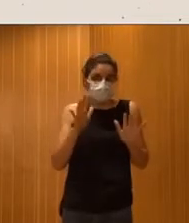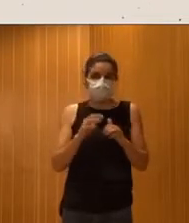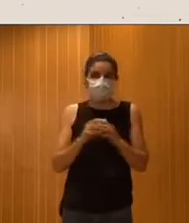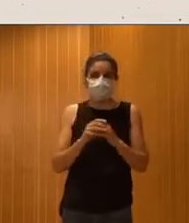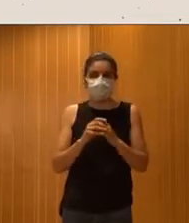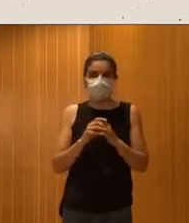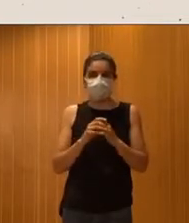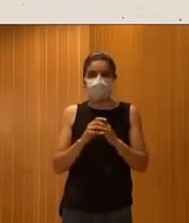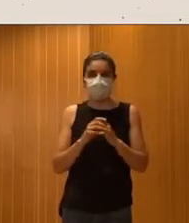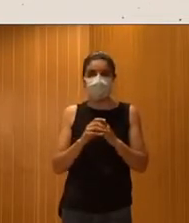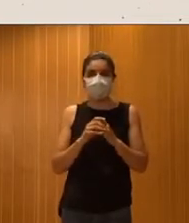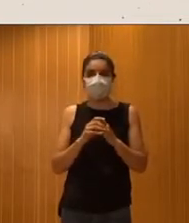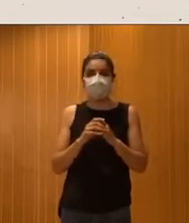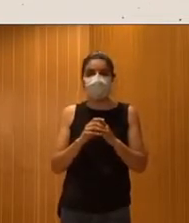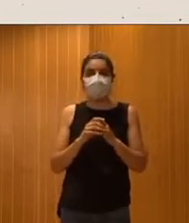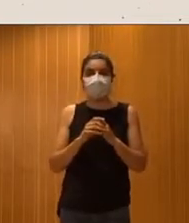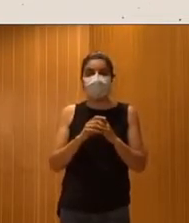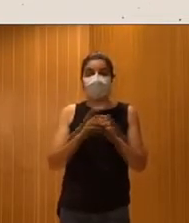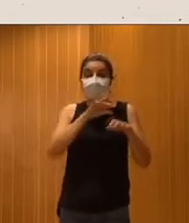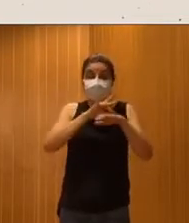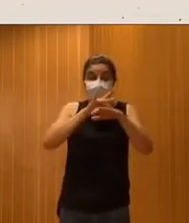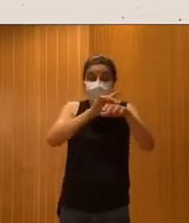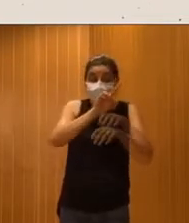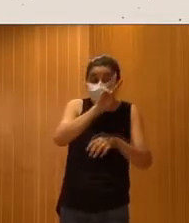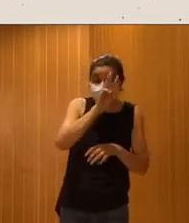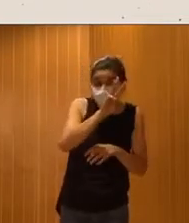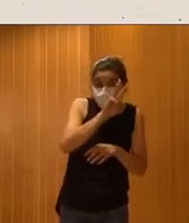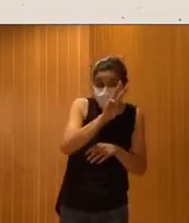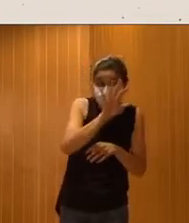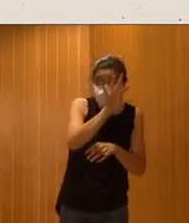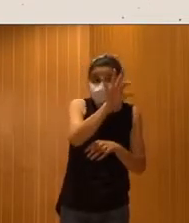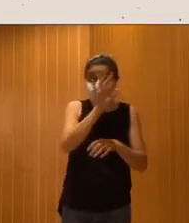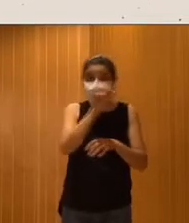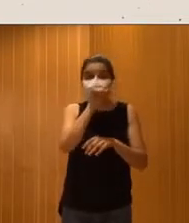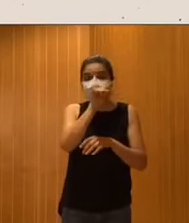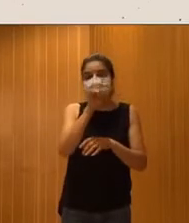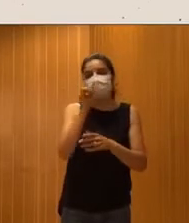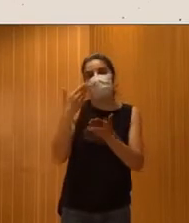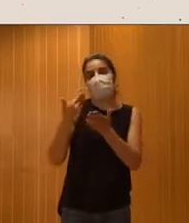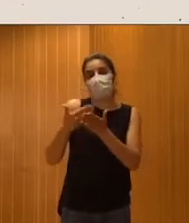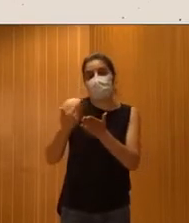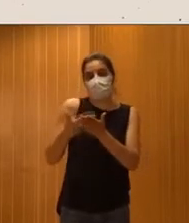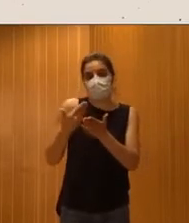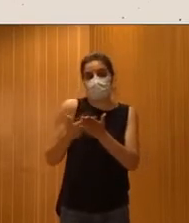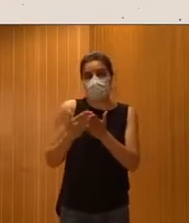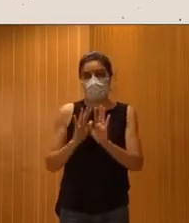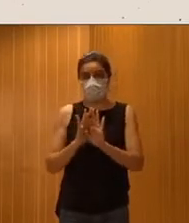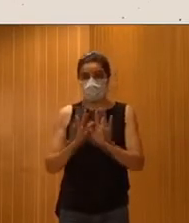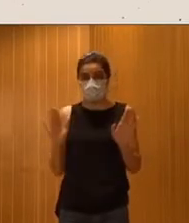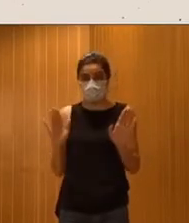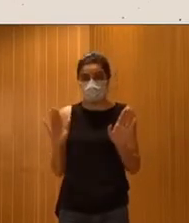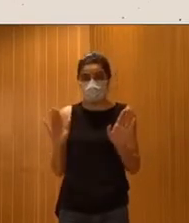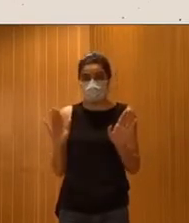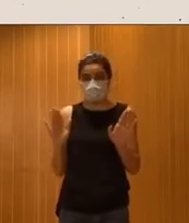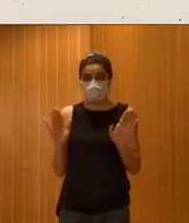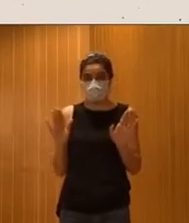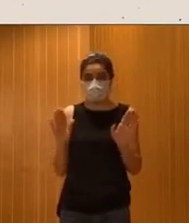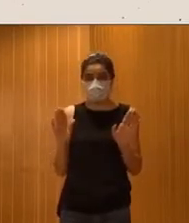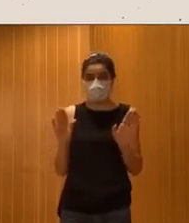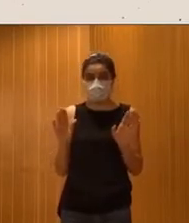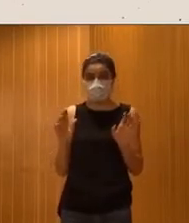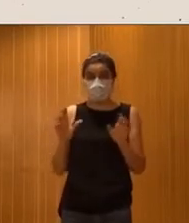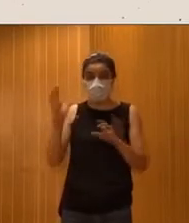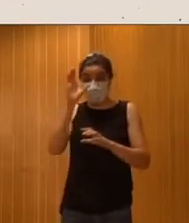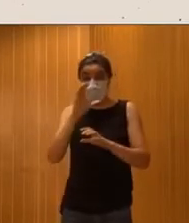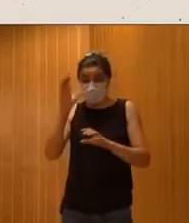fijaros que solo 3 guías fueron validadas. O sea, solo hay 3 guías que